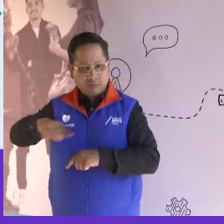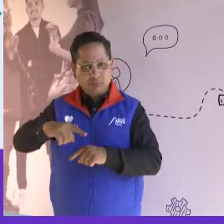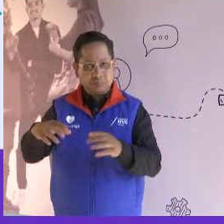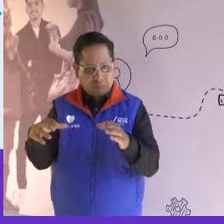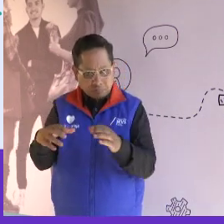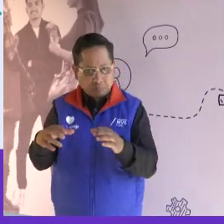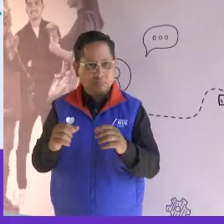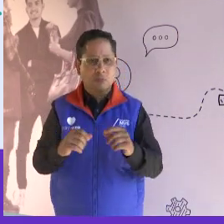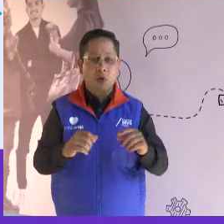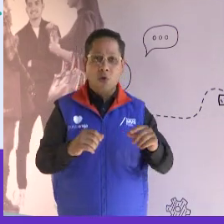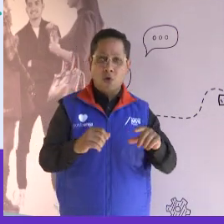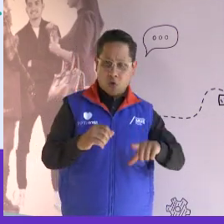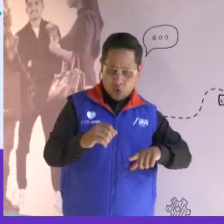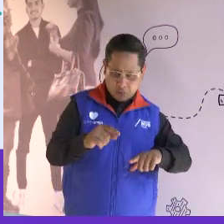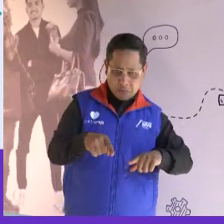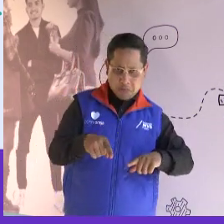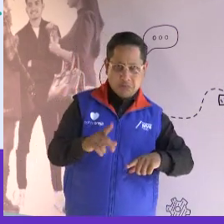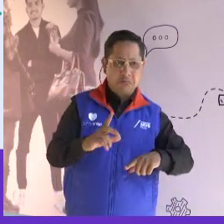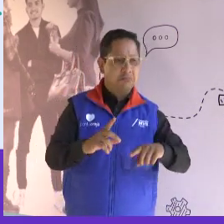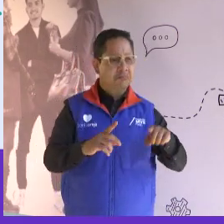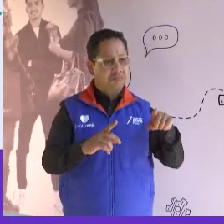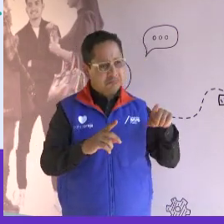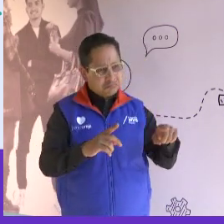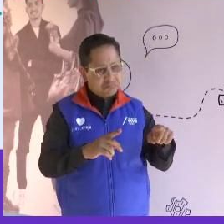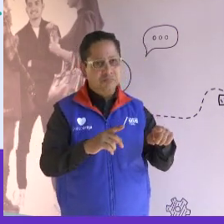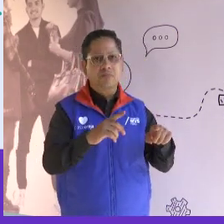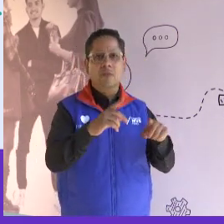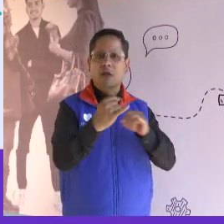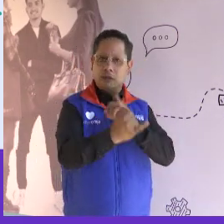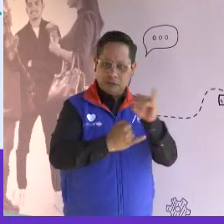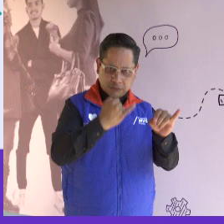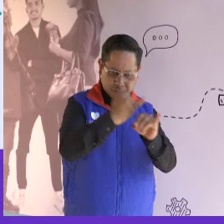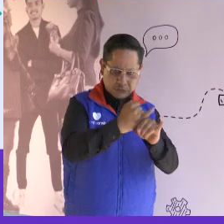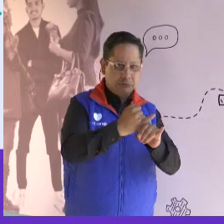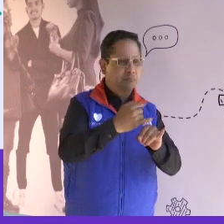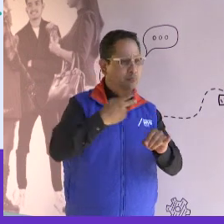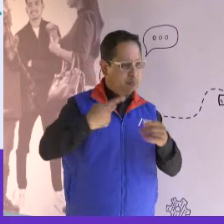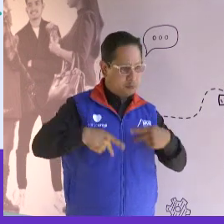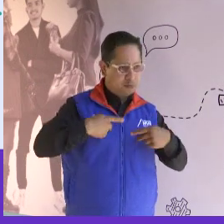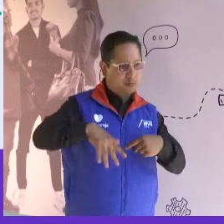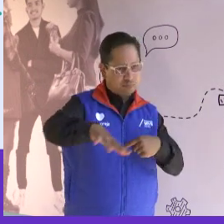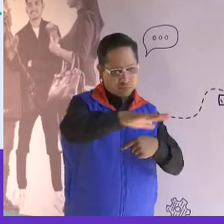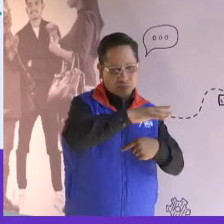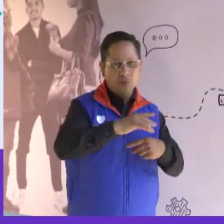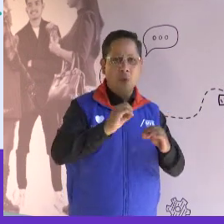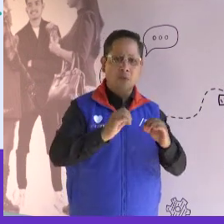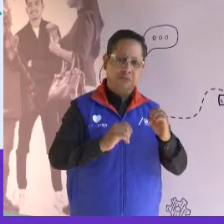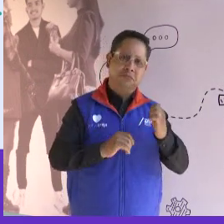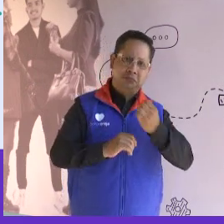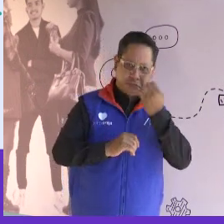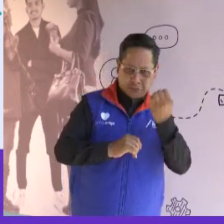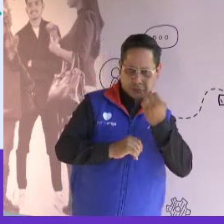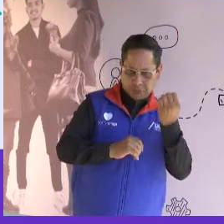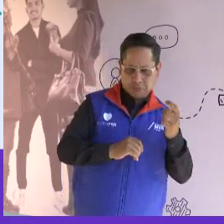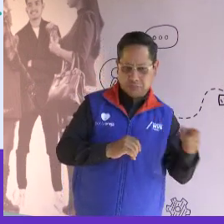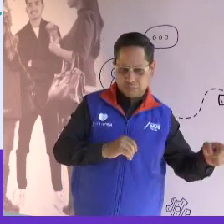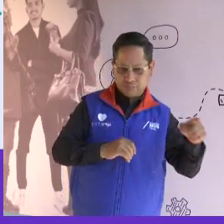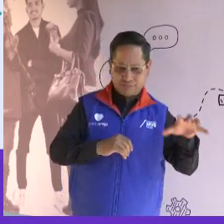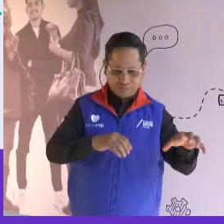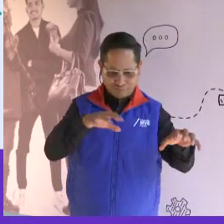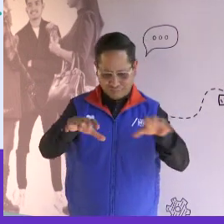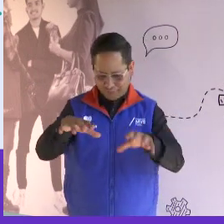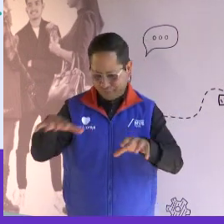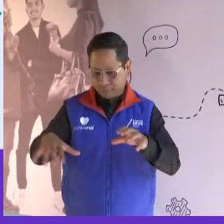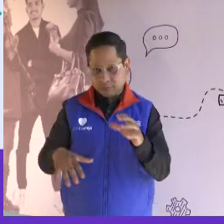tenemos al gobierno como tal, tenemos a la cooperación internacional y tenemos a la academia. Esos 5 grandes sectores forman